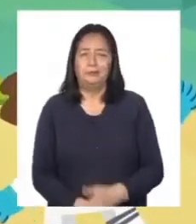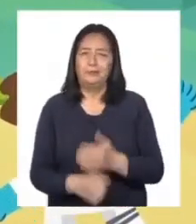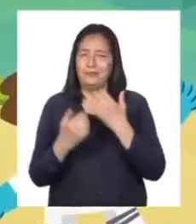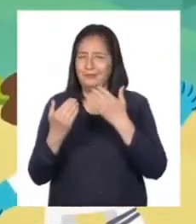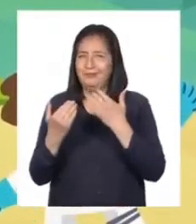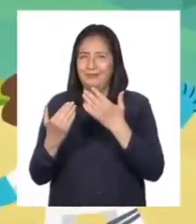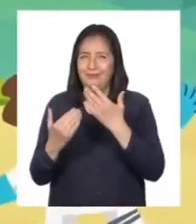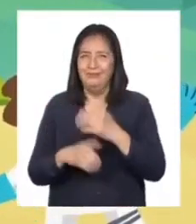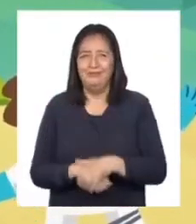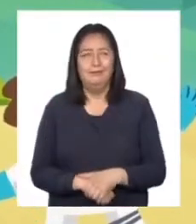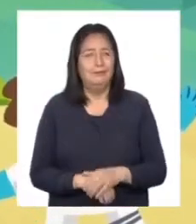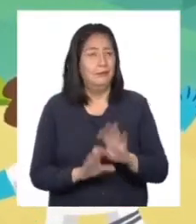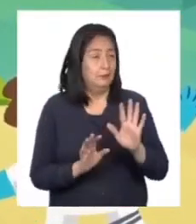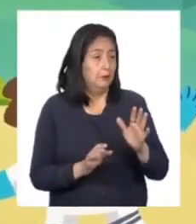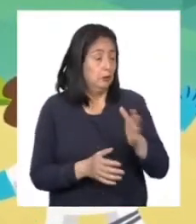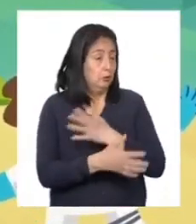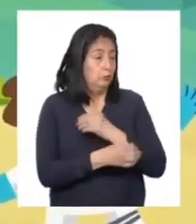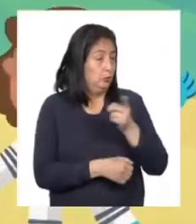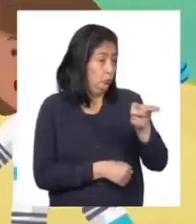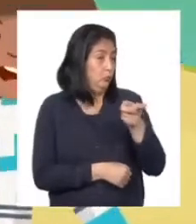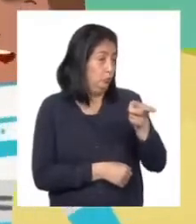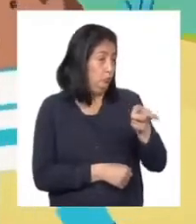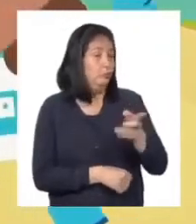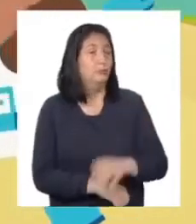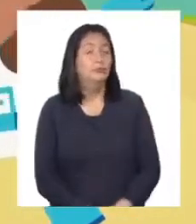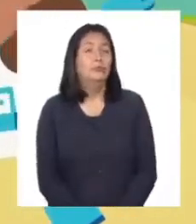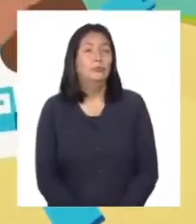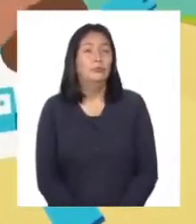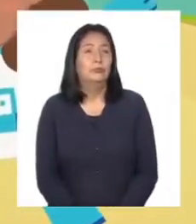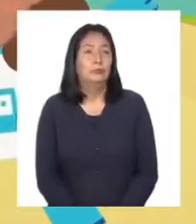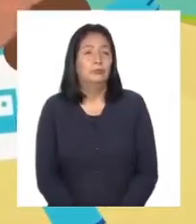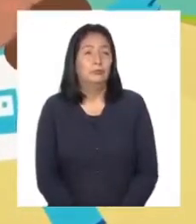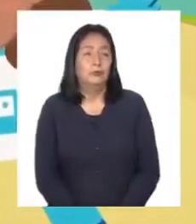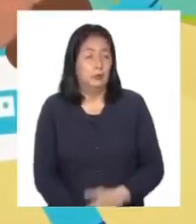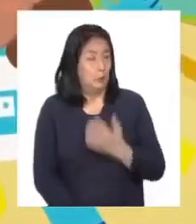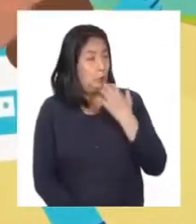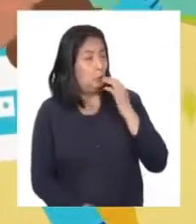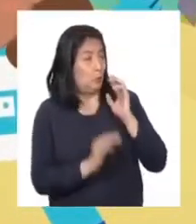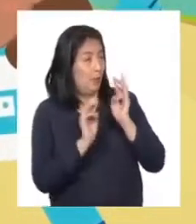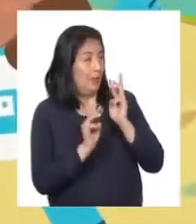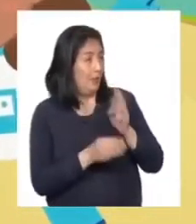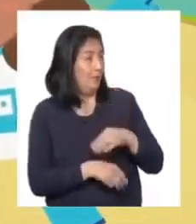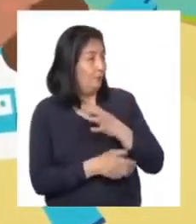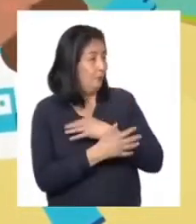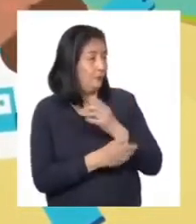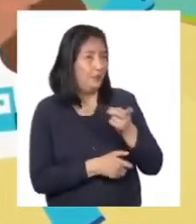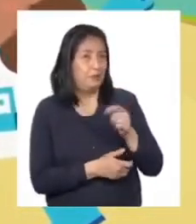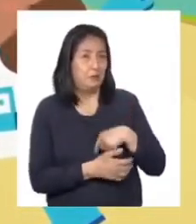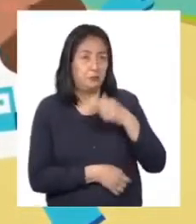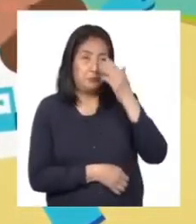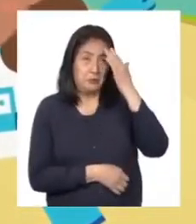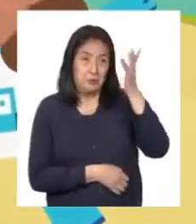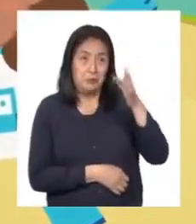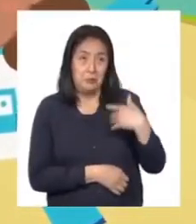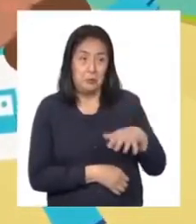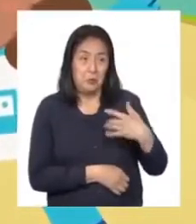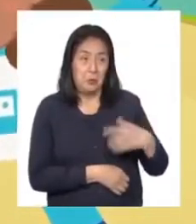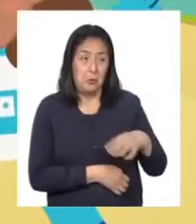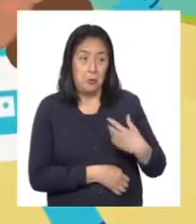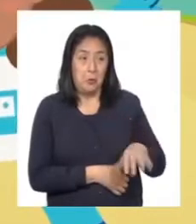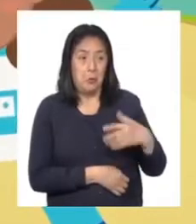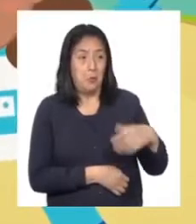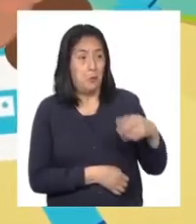Muchas gracias. A ver, osito, haz el tuyo. ¡Guau, osito! No sabía que eras un